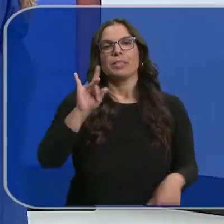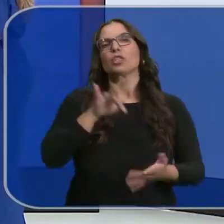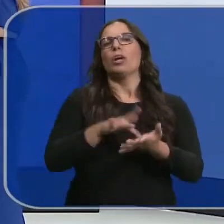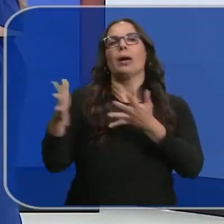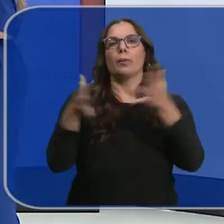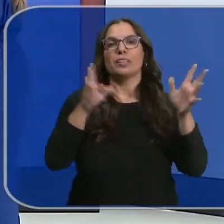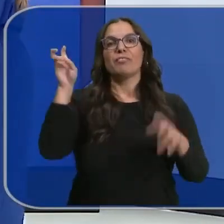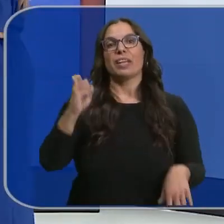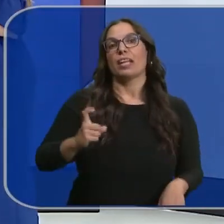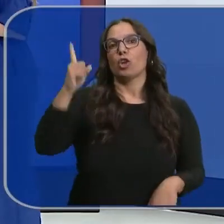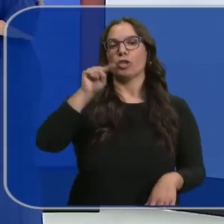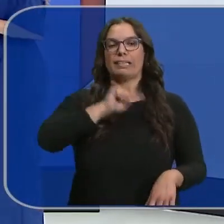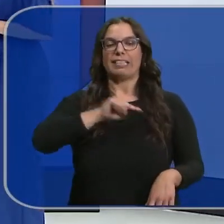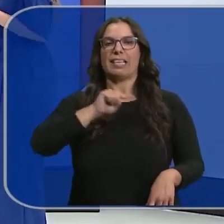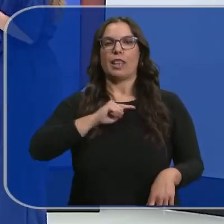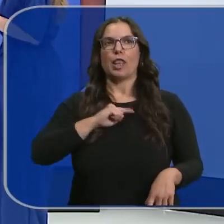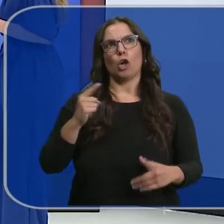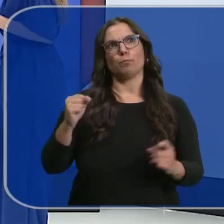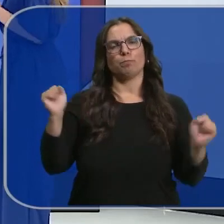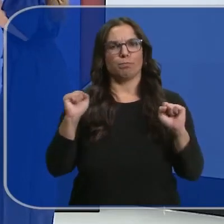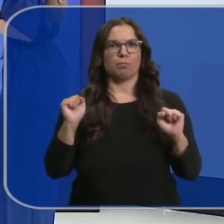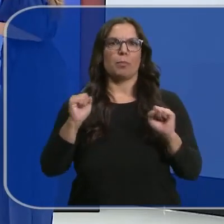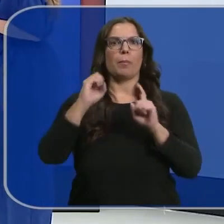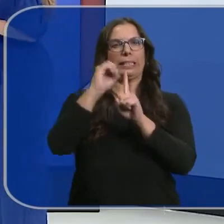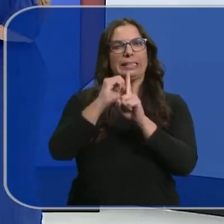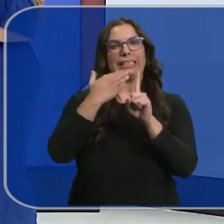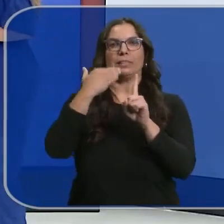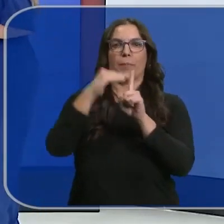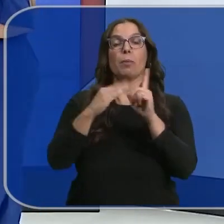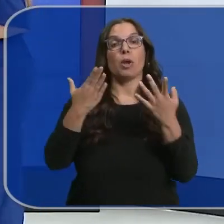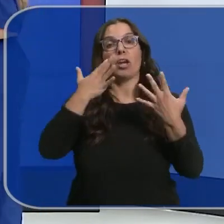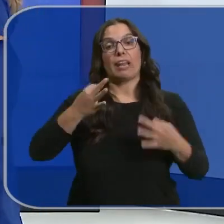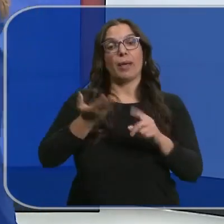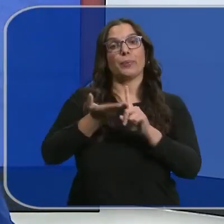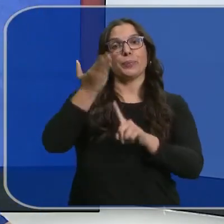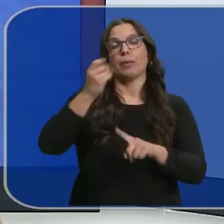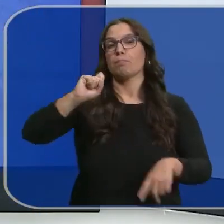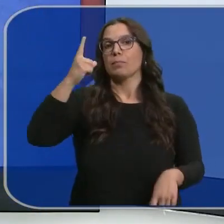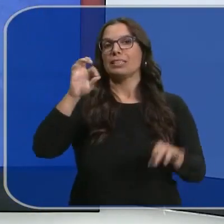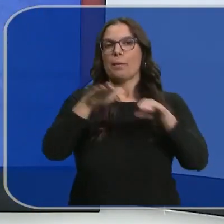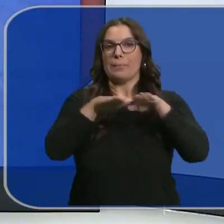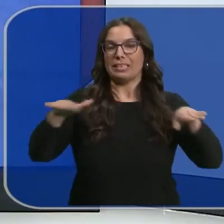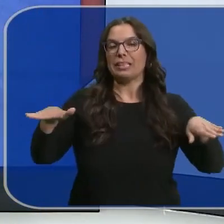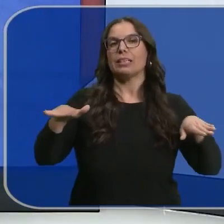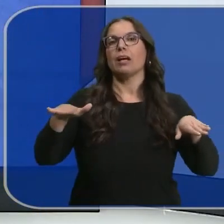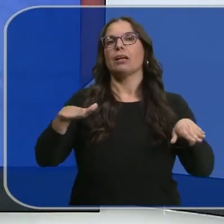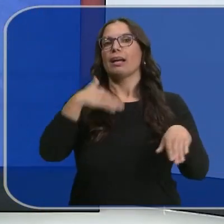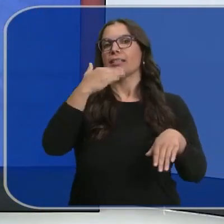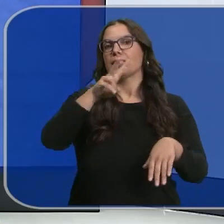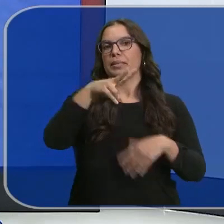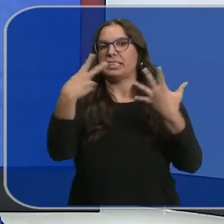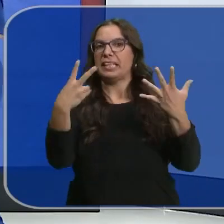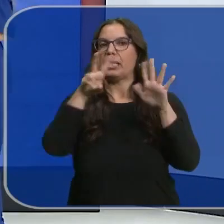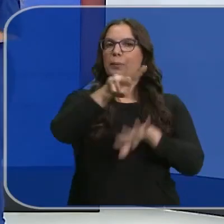ese viento de componente norte que nos deja esa sensación térmica algo más baja, pero las temperaturas tienden a subir, sobre todo en puntos de la meseta, ya rozando esos